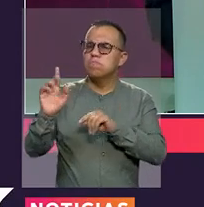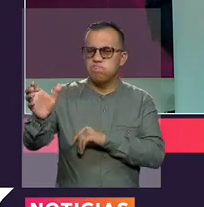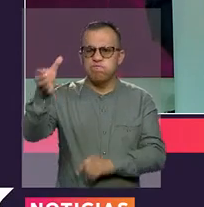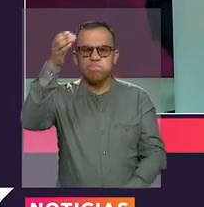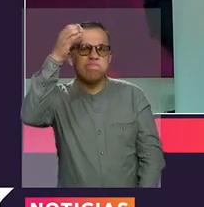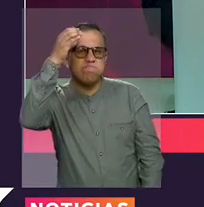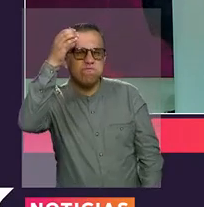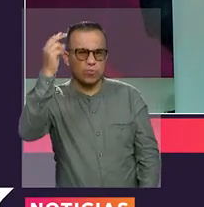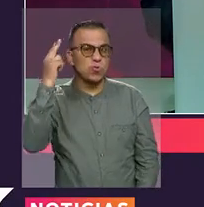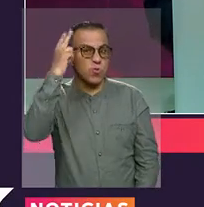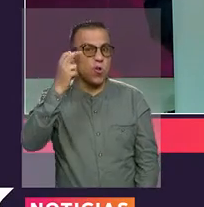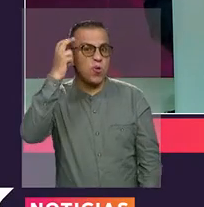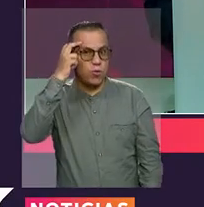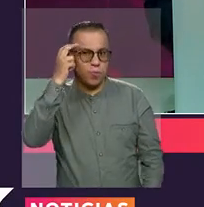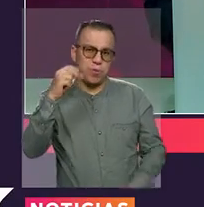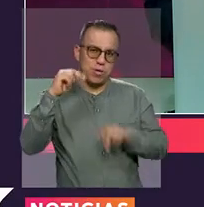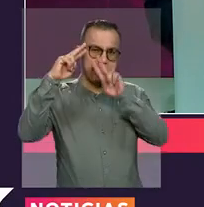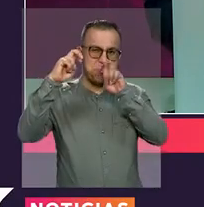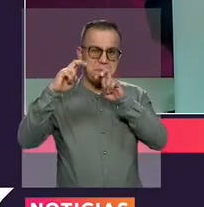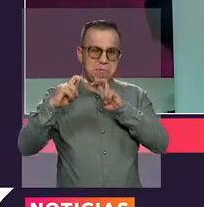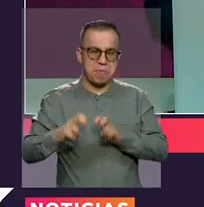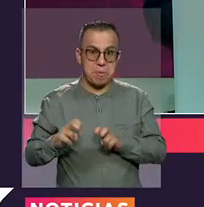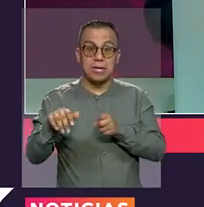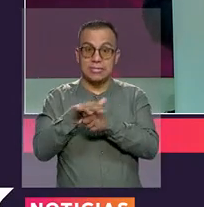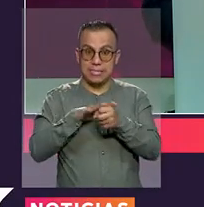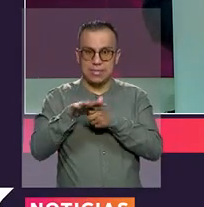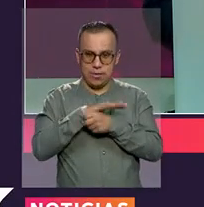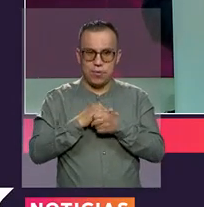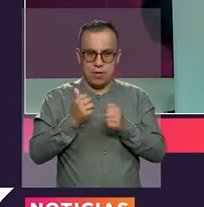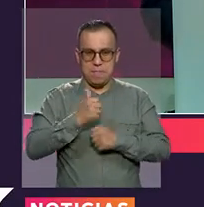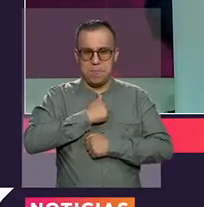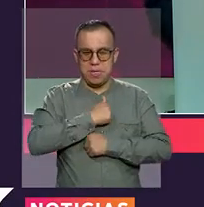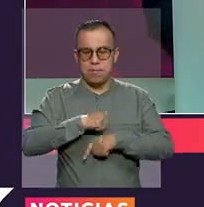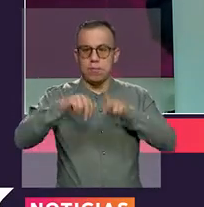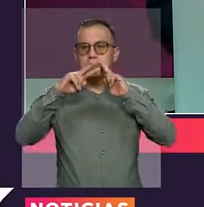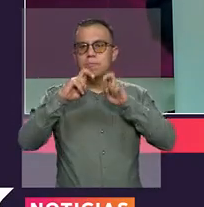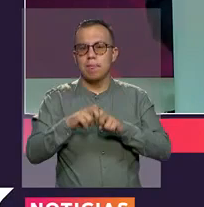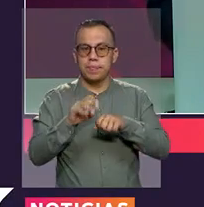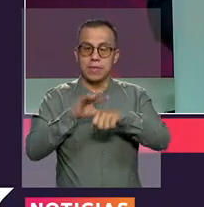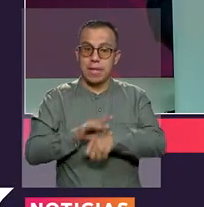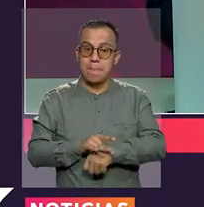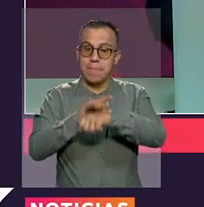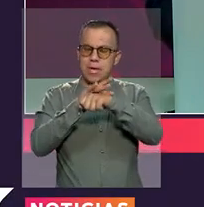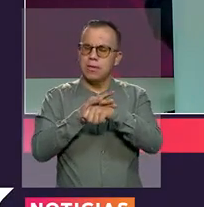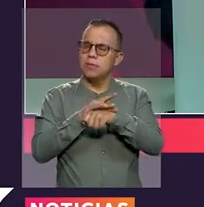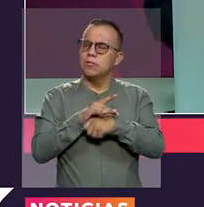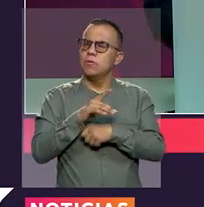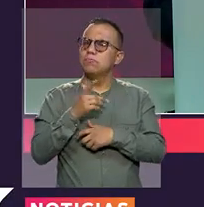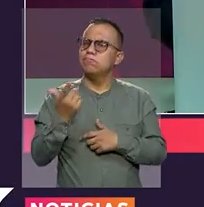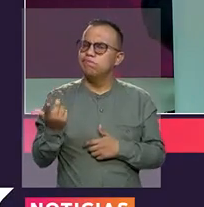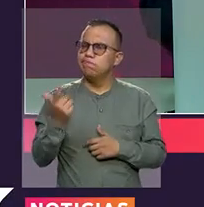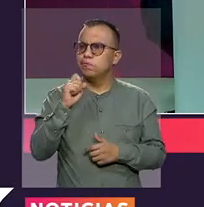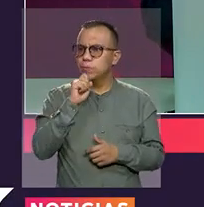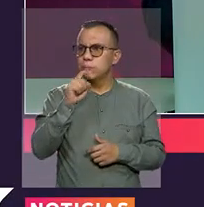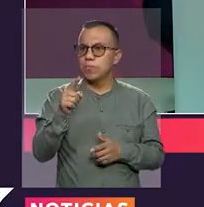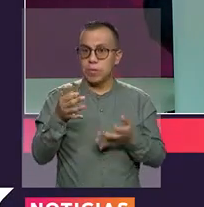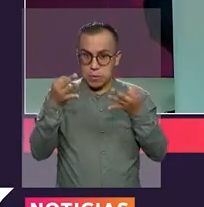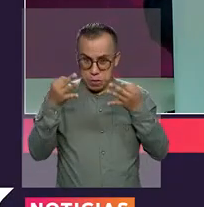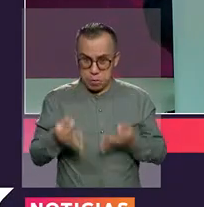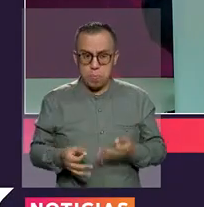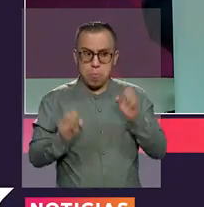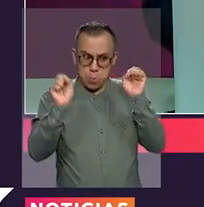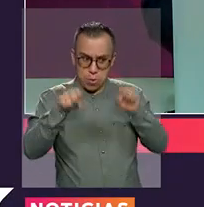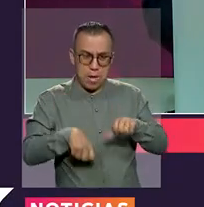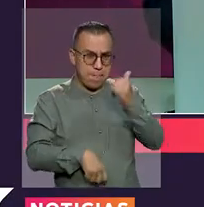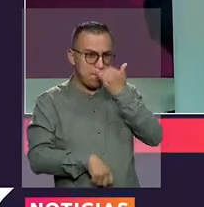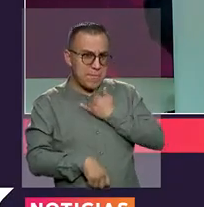usted tiene, por dedicarse usted a estos casos, por ser investigador, médico legista, ¿se pudieron haber cometido